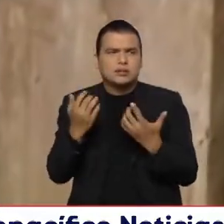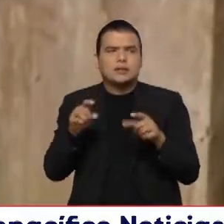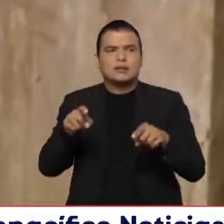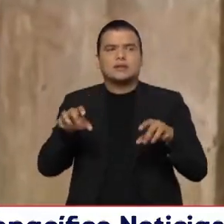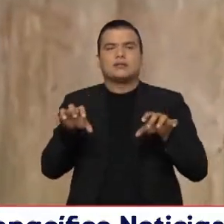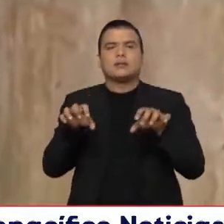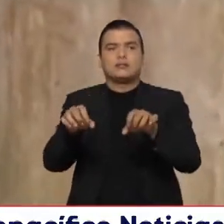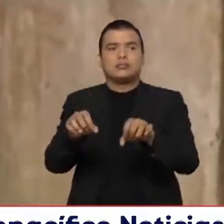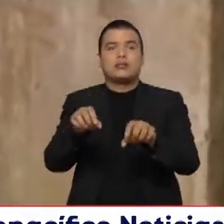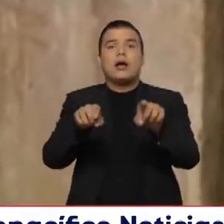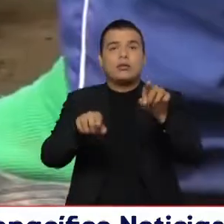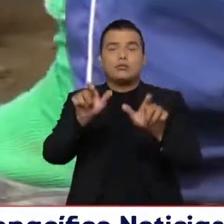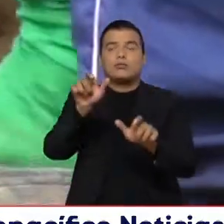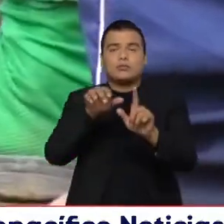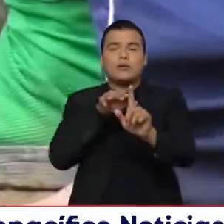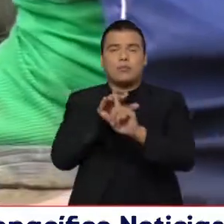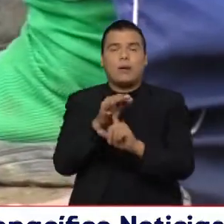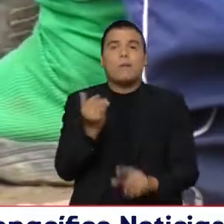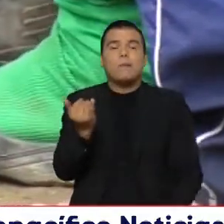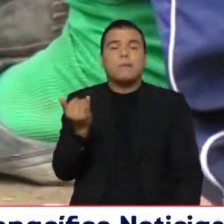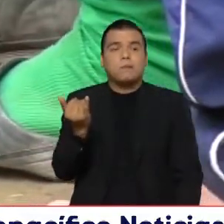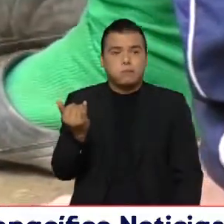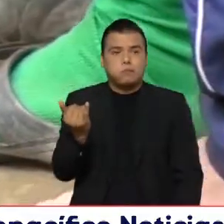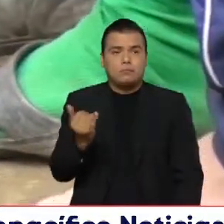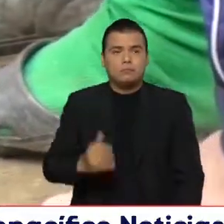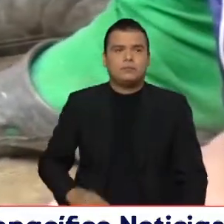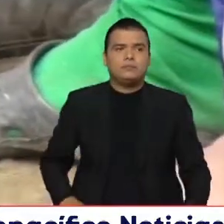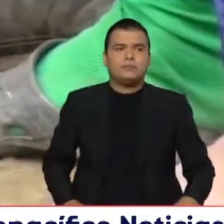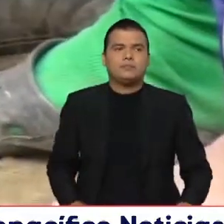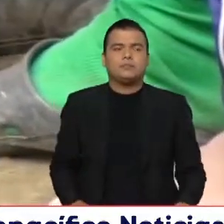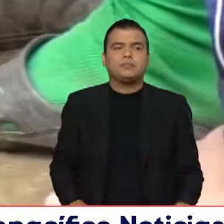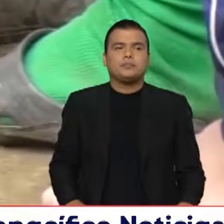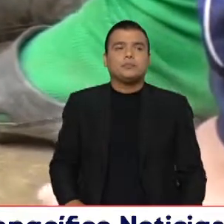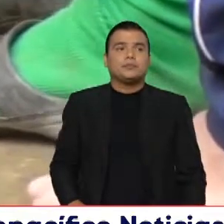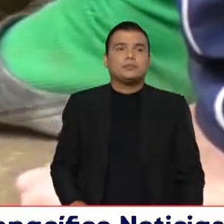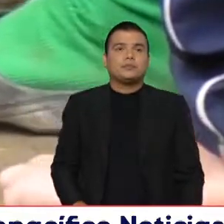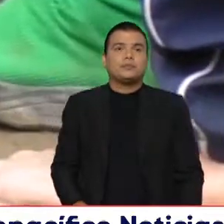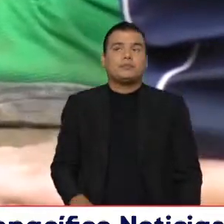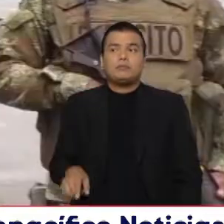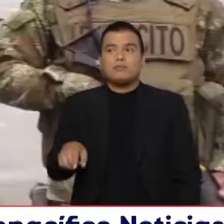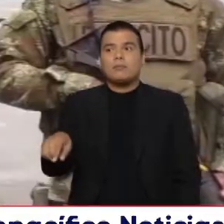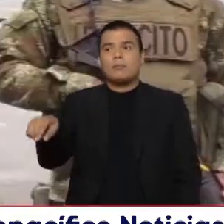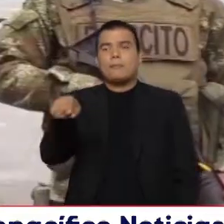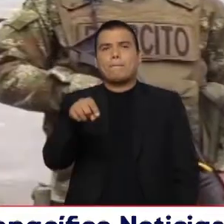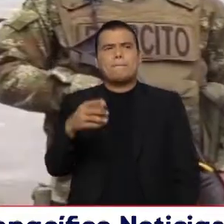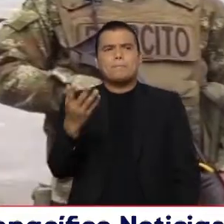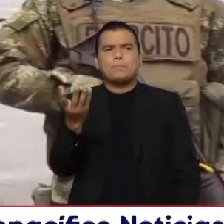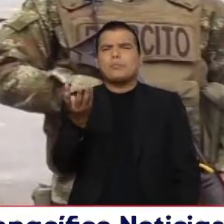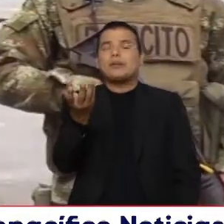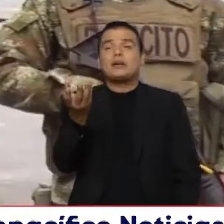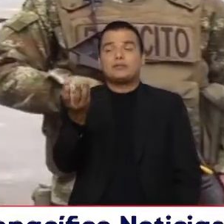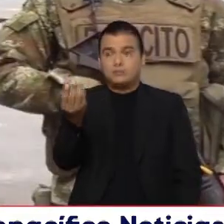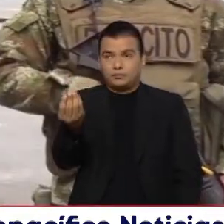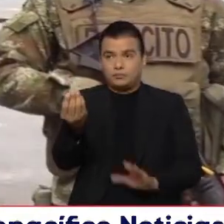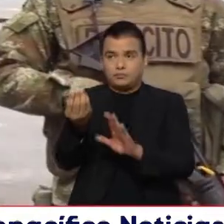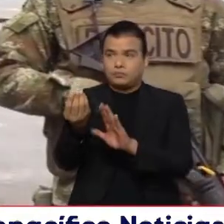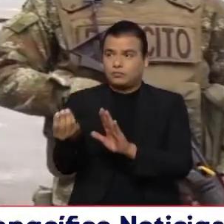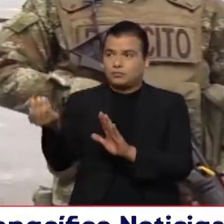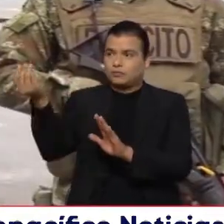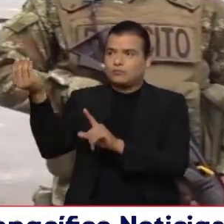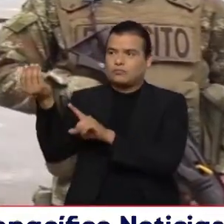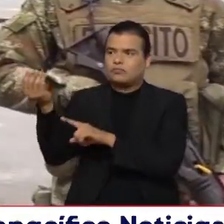algunos civiles, en medio de los combates entre grupos residuales. Estos mismos se van hacia el sector del Mojaudó, sobre vía